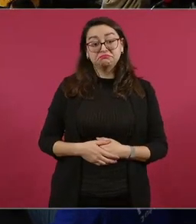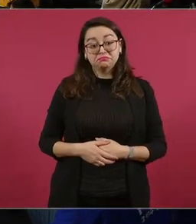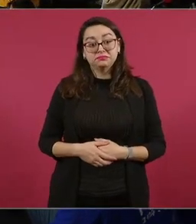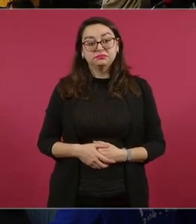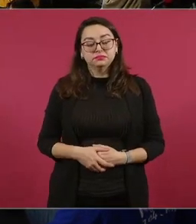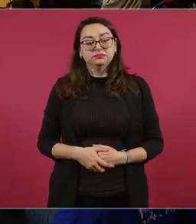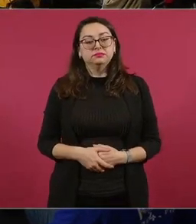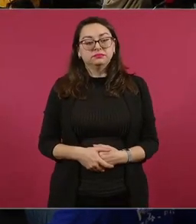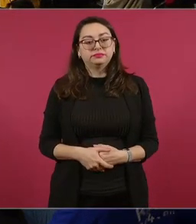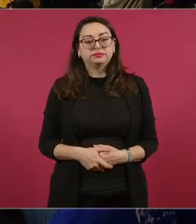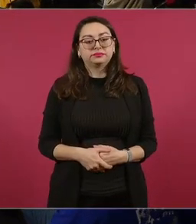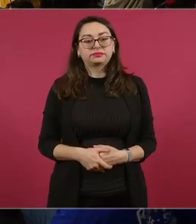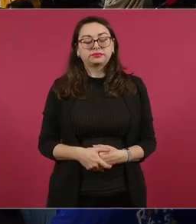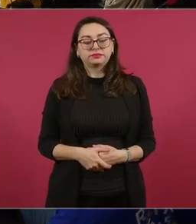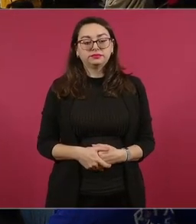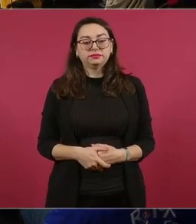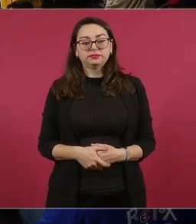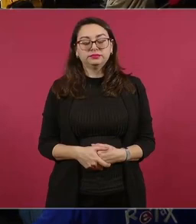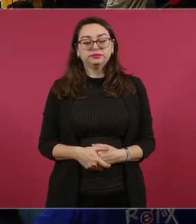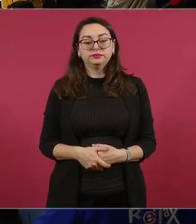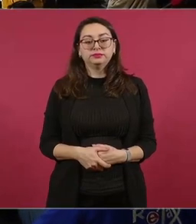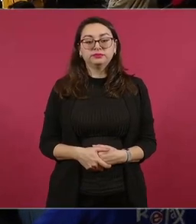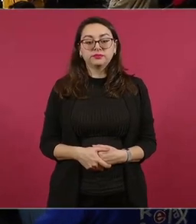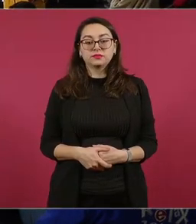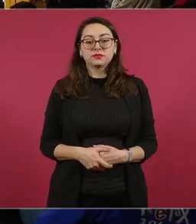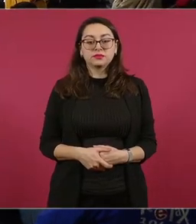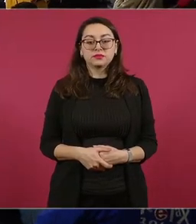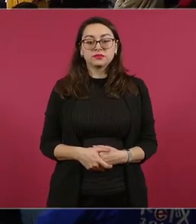¿Dónde? De mando.